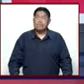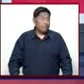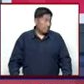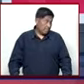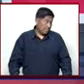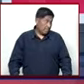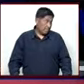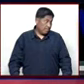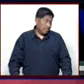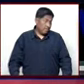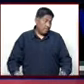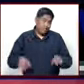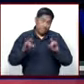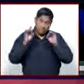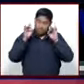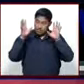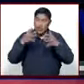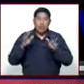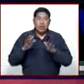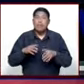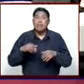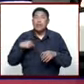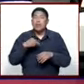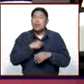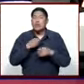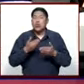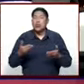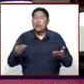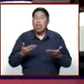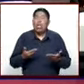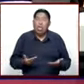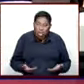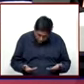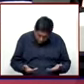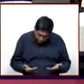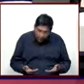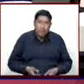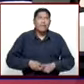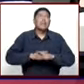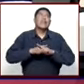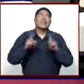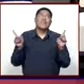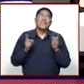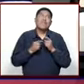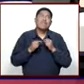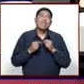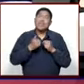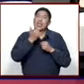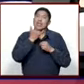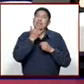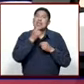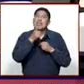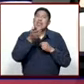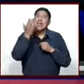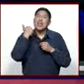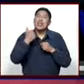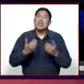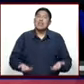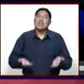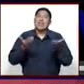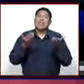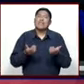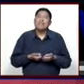Oye, impresionante. Sí, bueno, va a levantar cosas pesadas, pero ¿qué va a pasar con los que levantaban las cosas